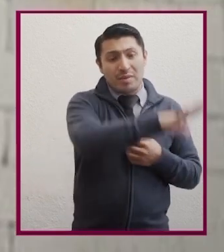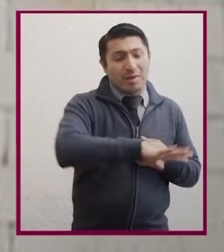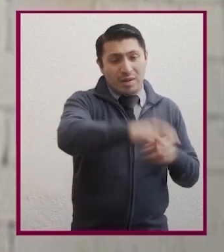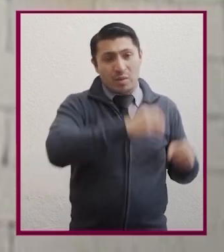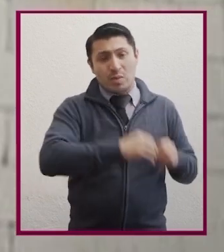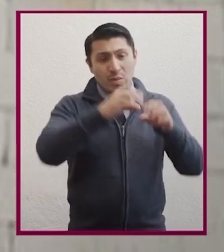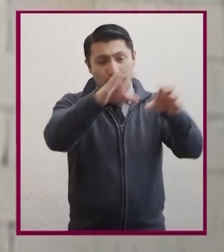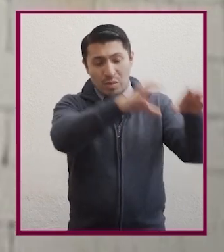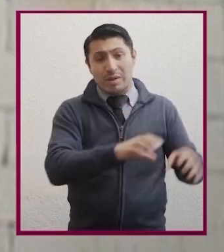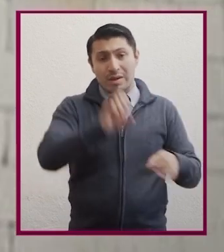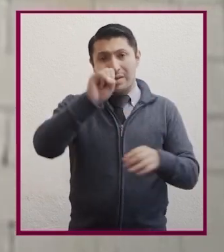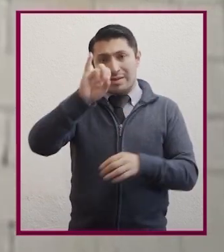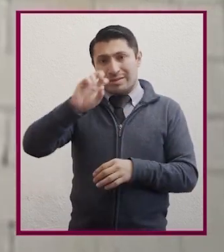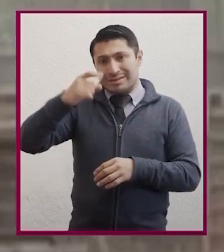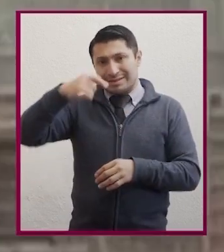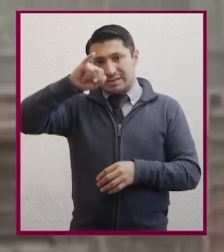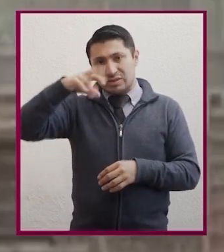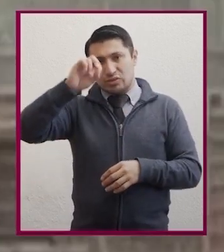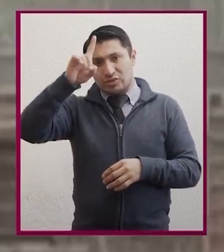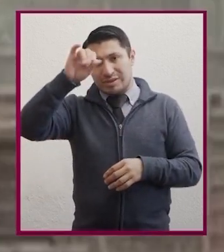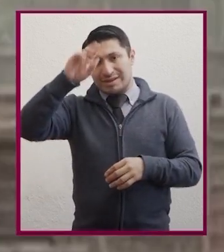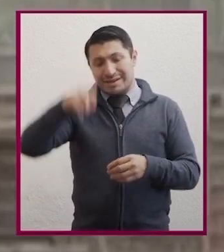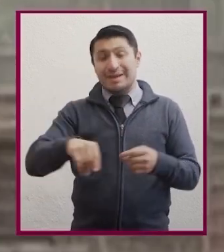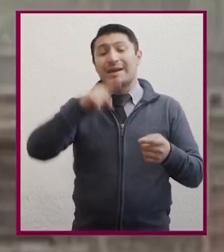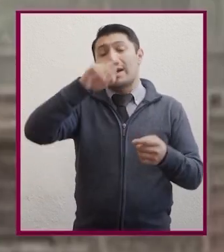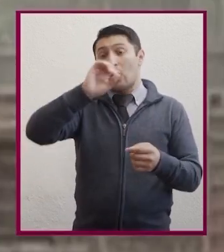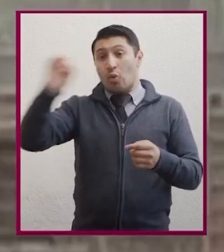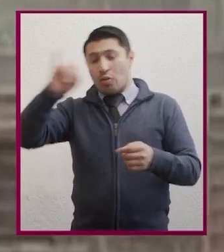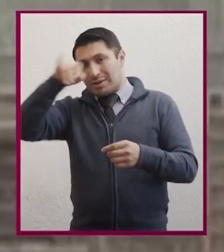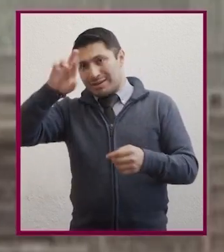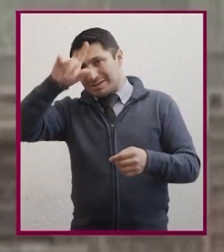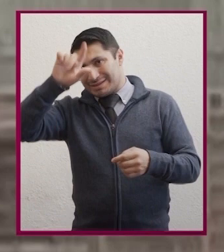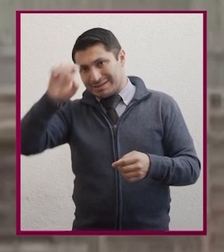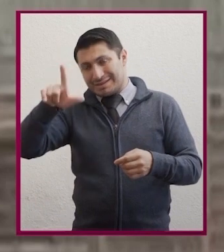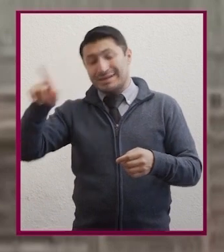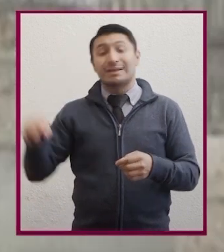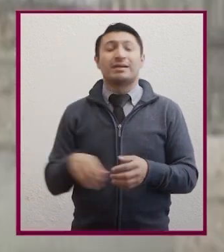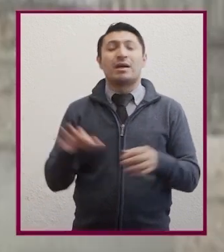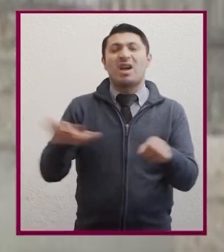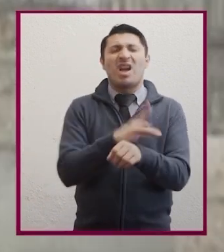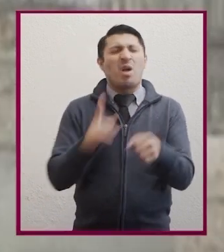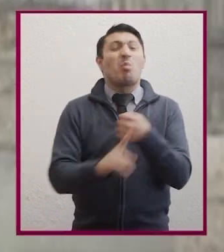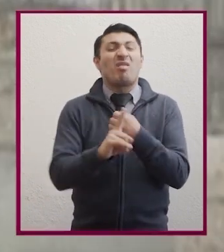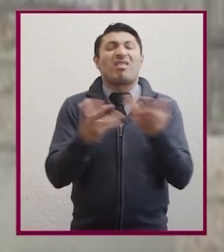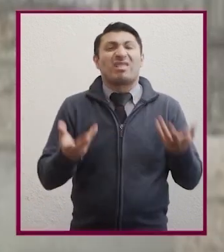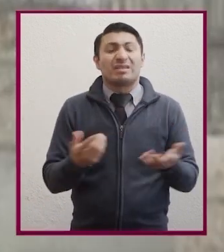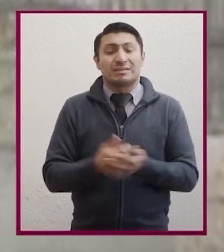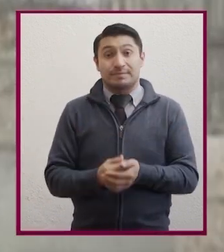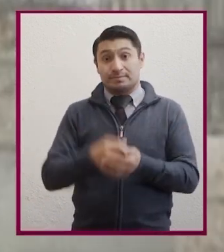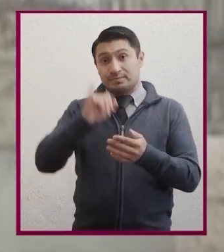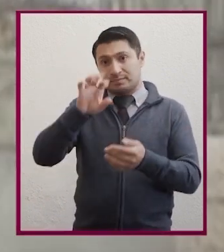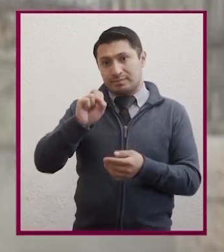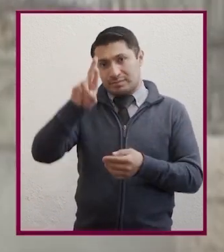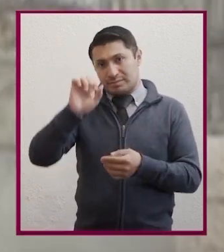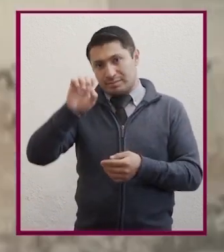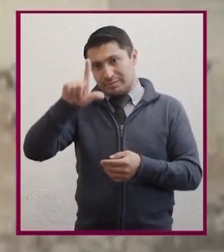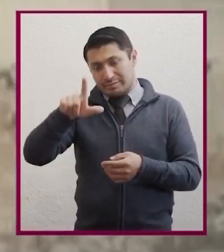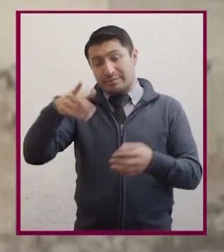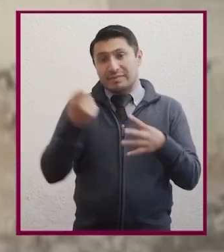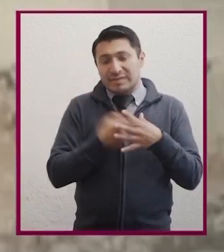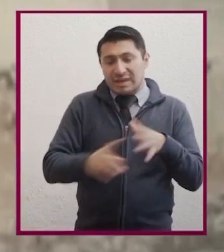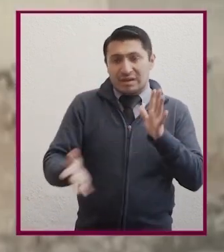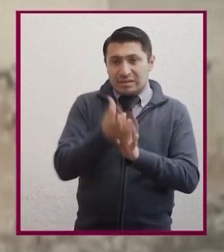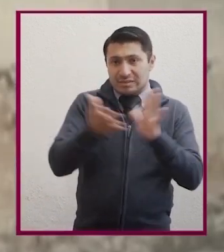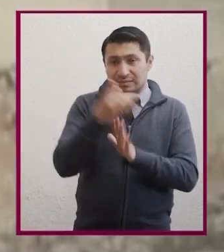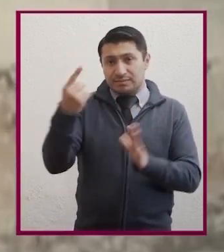ocupados de Cisjordania y en Jerusalén Oriental. ¿Por qué son problemáticos estos asentamientos? Israel comenzó a construirlos